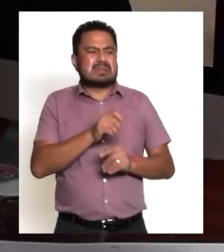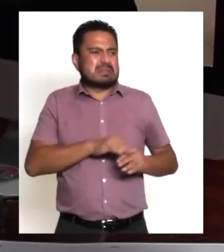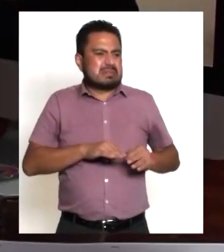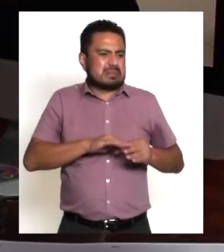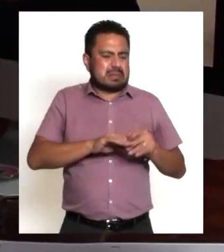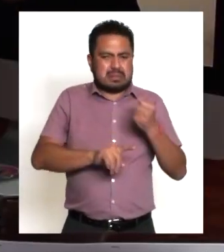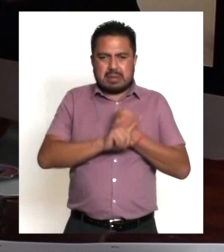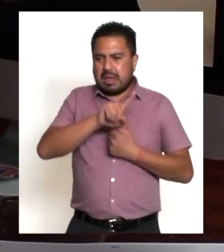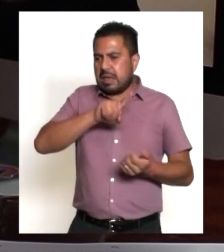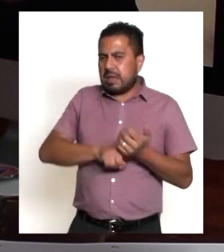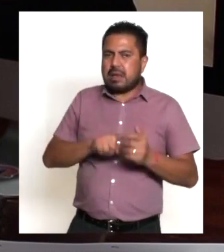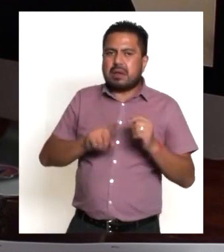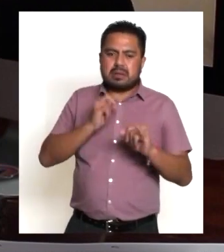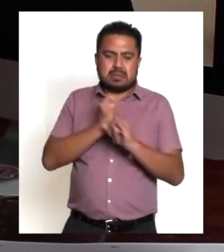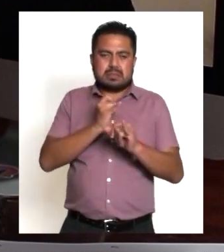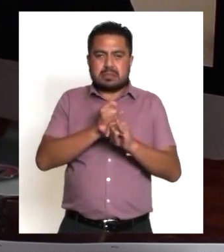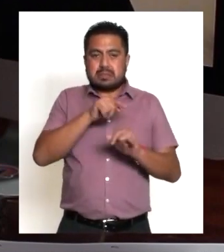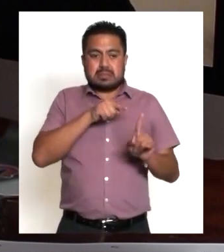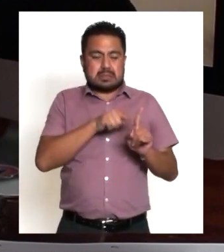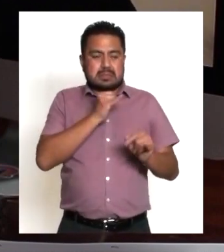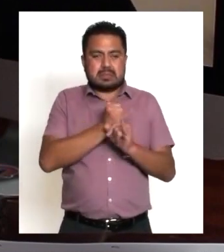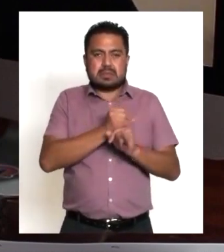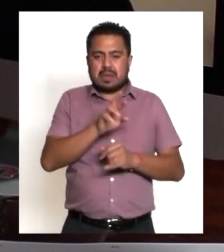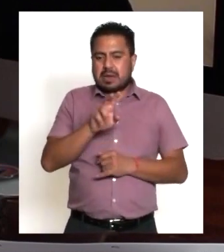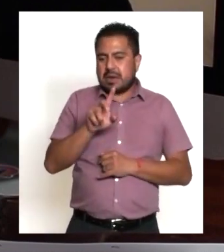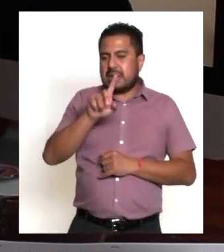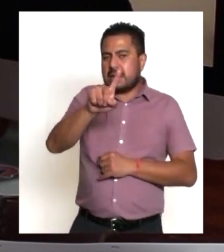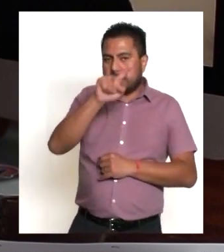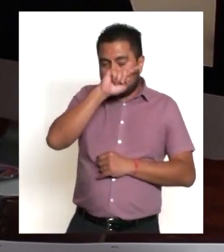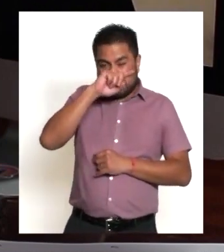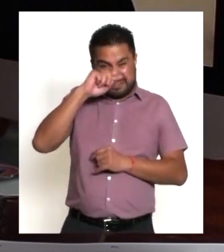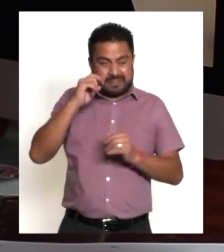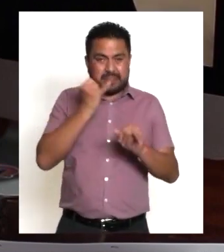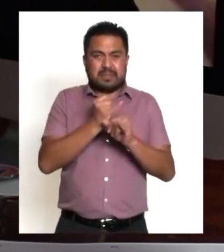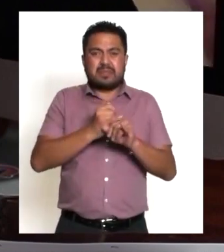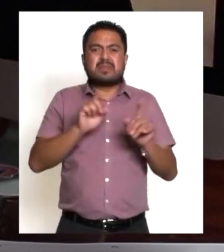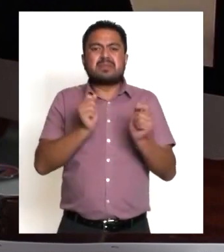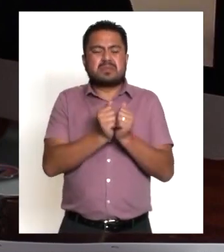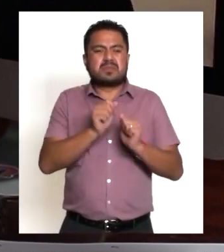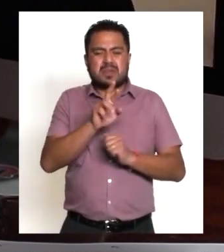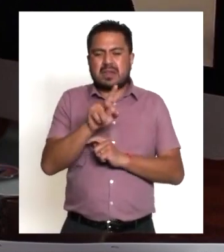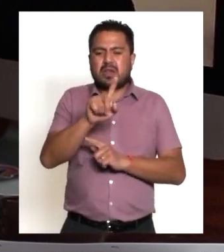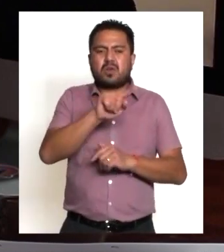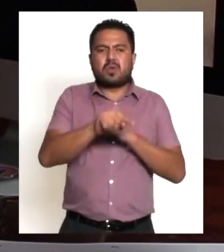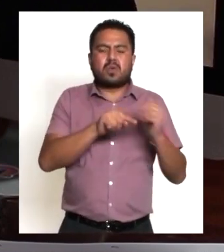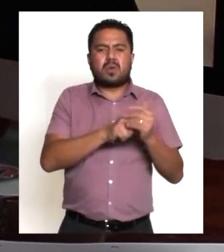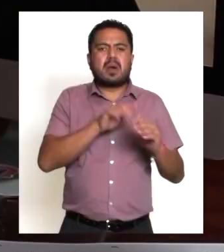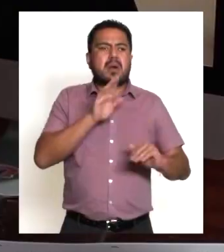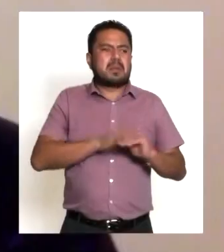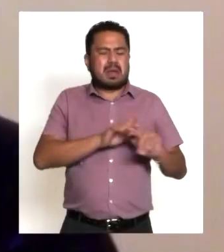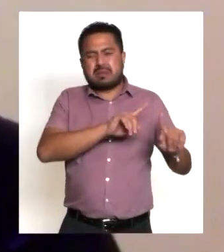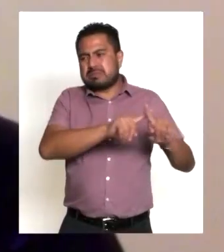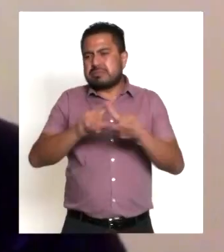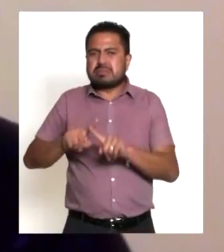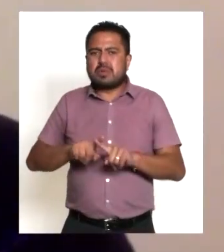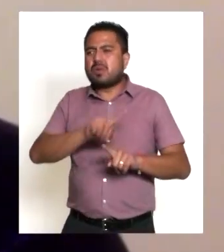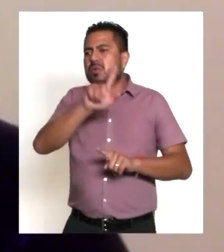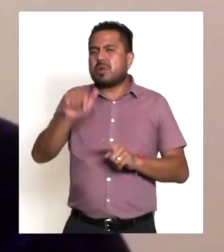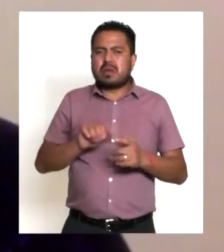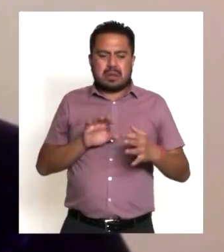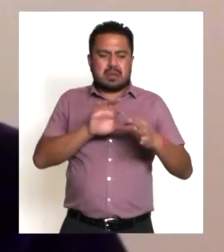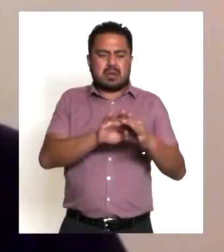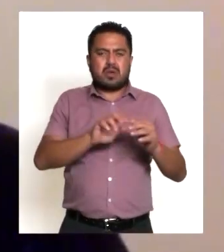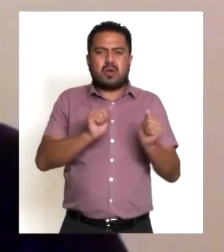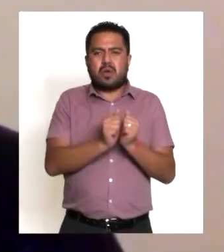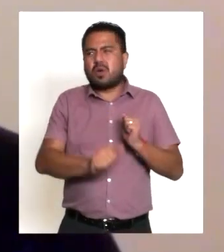una consecuencia de Internet. Internet es una red de redes. Es decir, tú montabas una red en un lugar, en una universidad, y